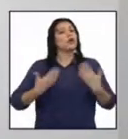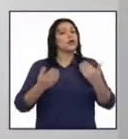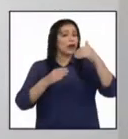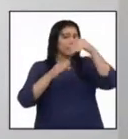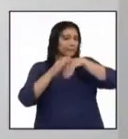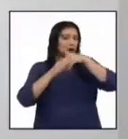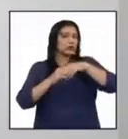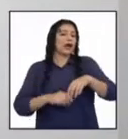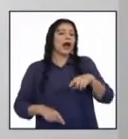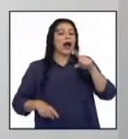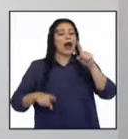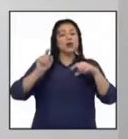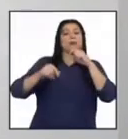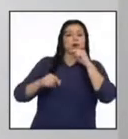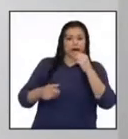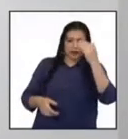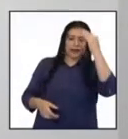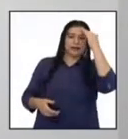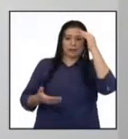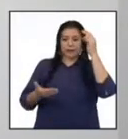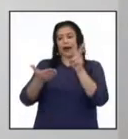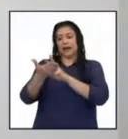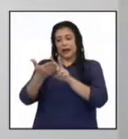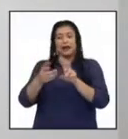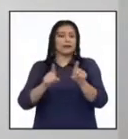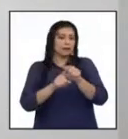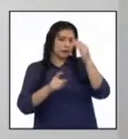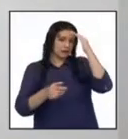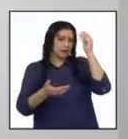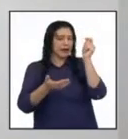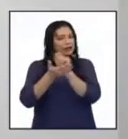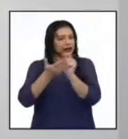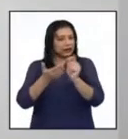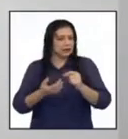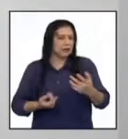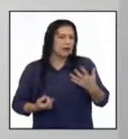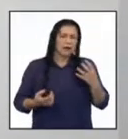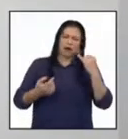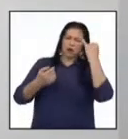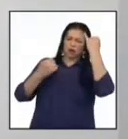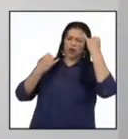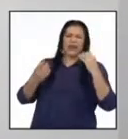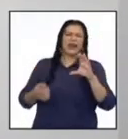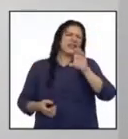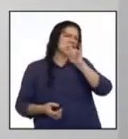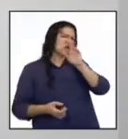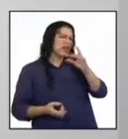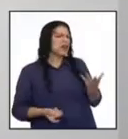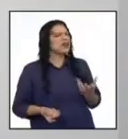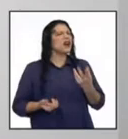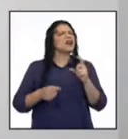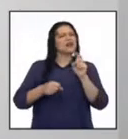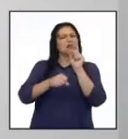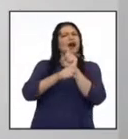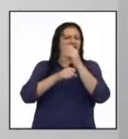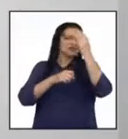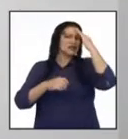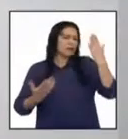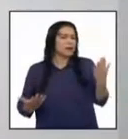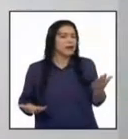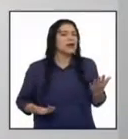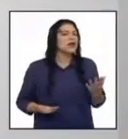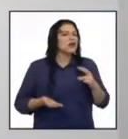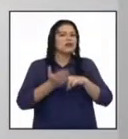hacerlo aquellas que sabían leer y escribir bajo una concepción de ciudadanía capacitaria, es